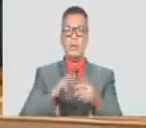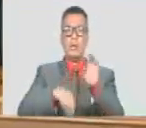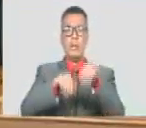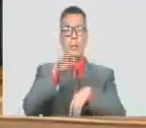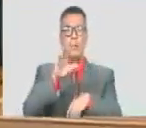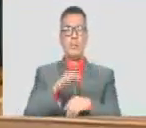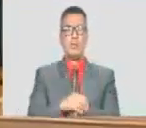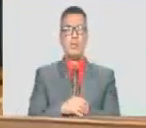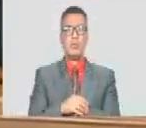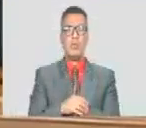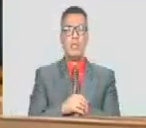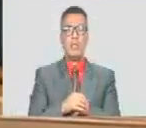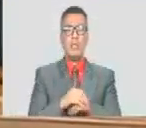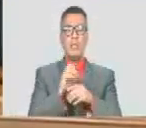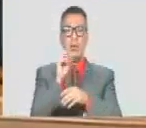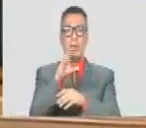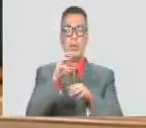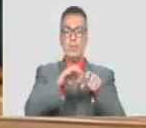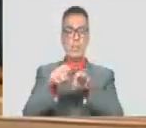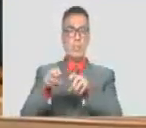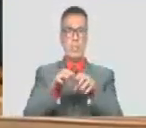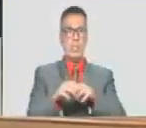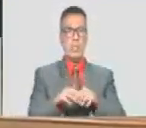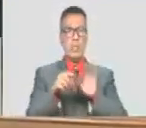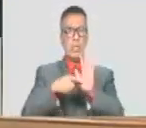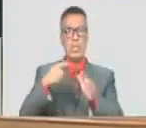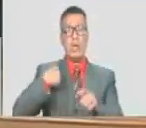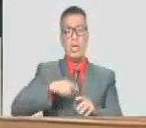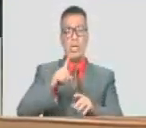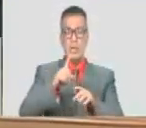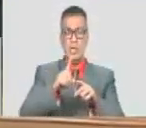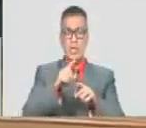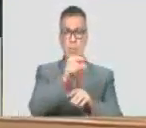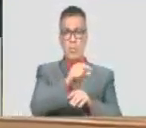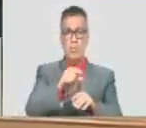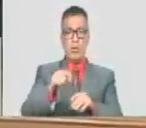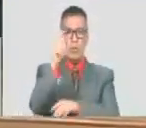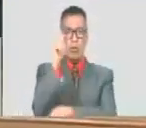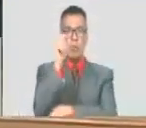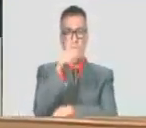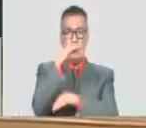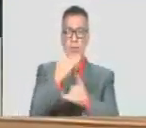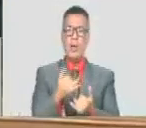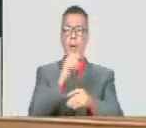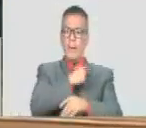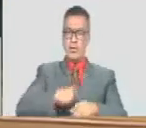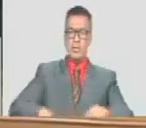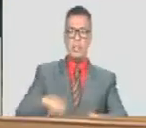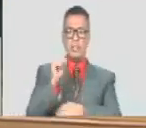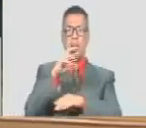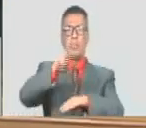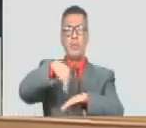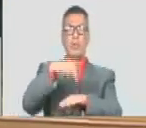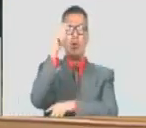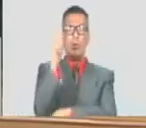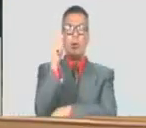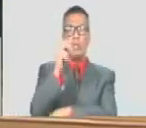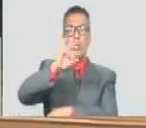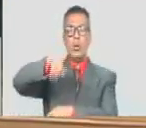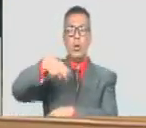15. Previo anuncio de secretaría de la existencia del quórum reglamentario, el presidente de la Asamblea Nacional, diputado